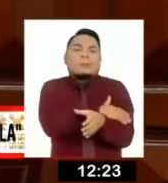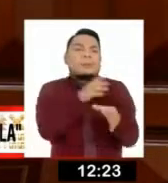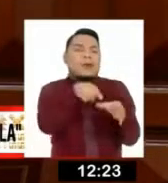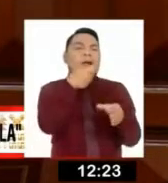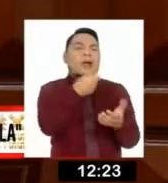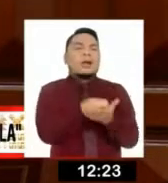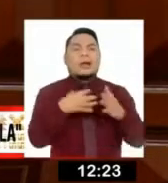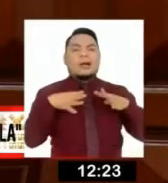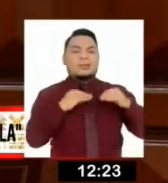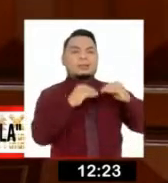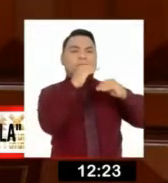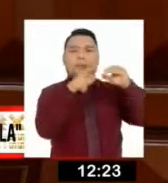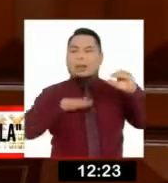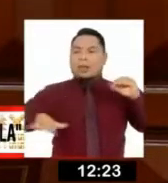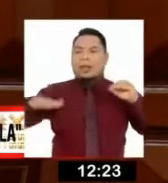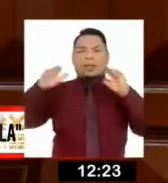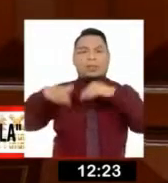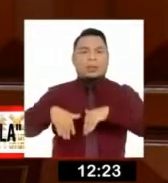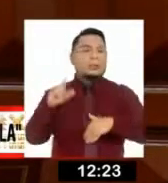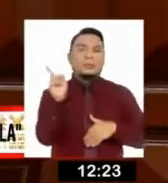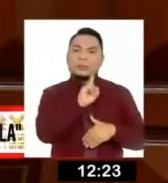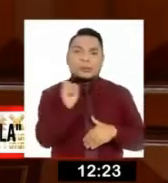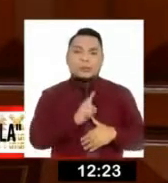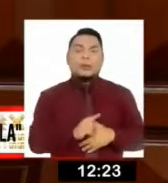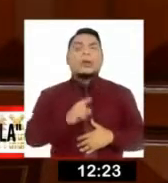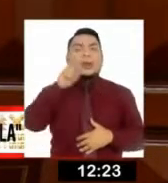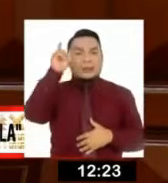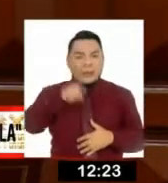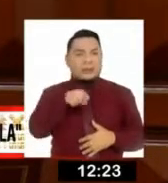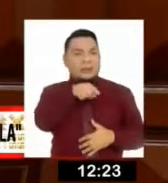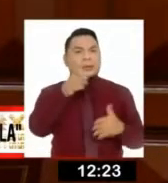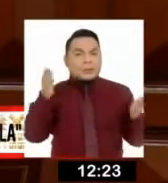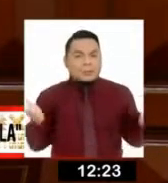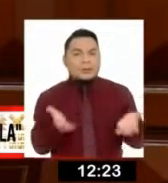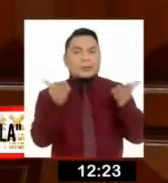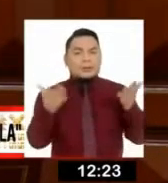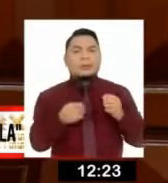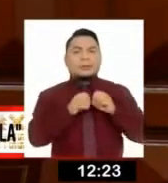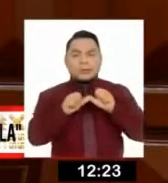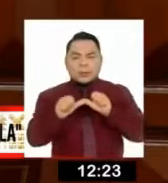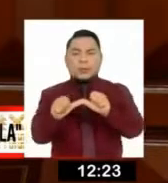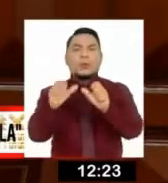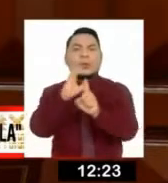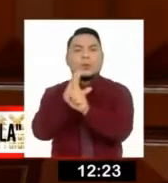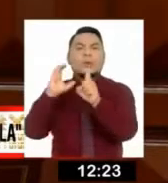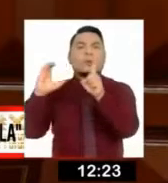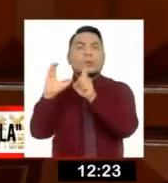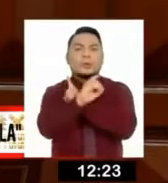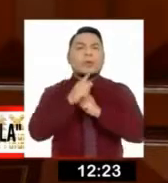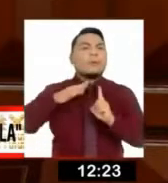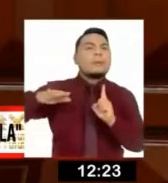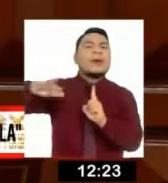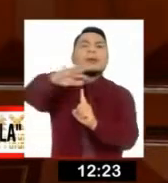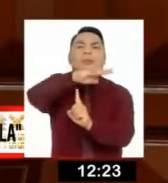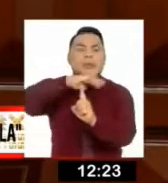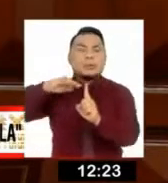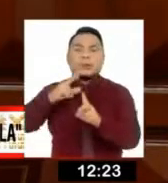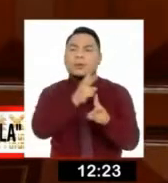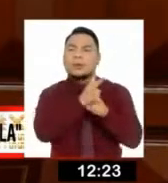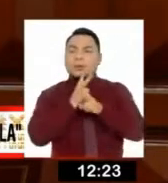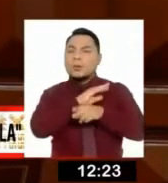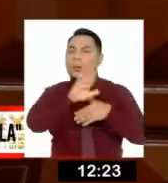privilegiados y otros excluidos. Promover y preservar la cultura y el medio ambiente.